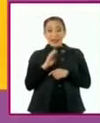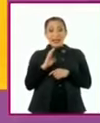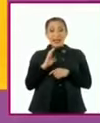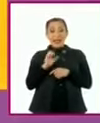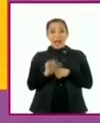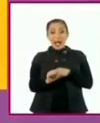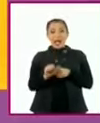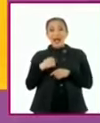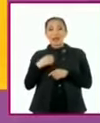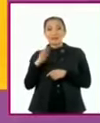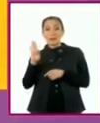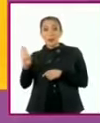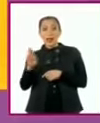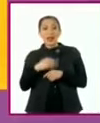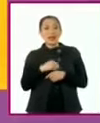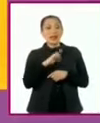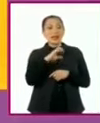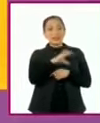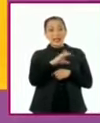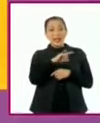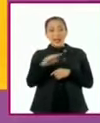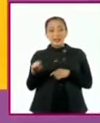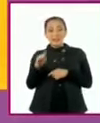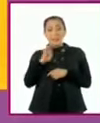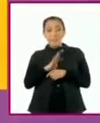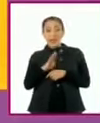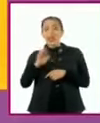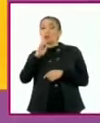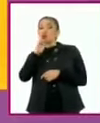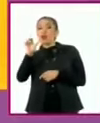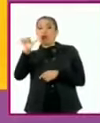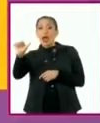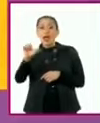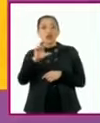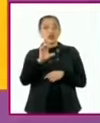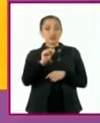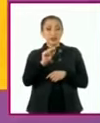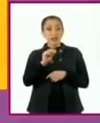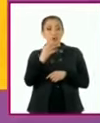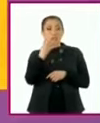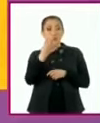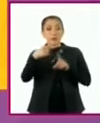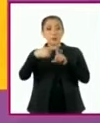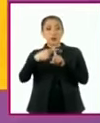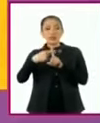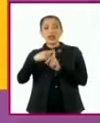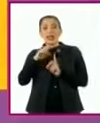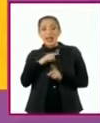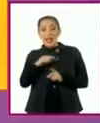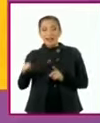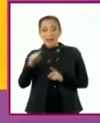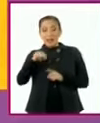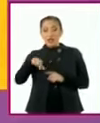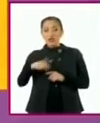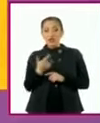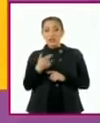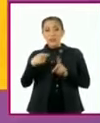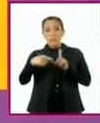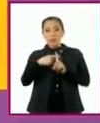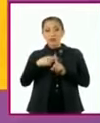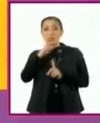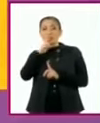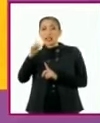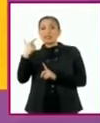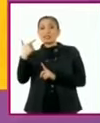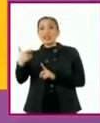y C entre B es igual a A. 84 positivo entre 12 positivo es igual a